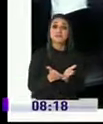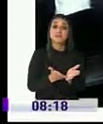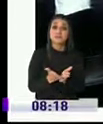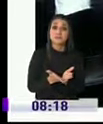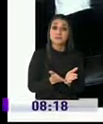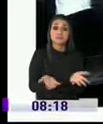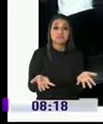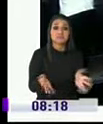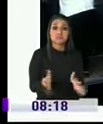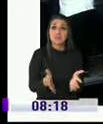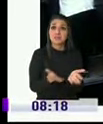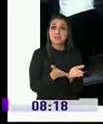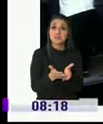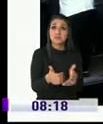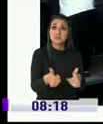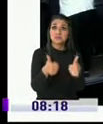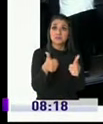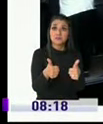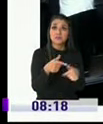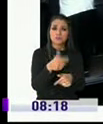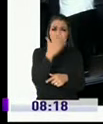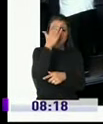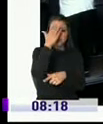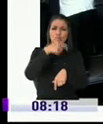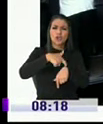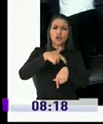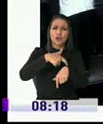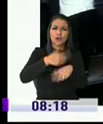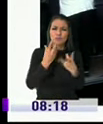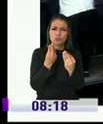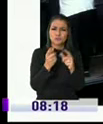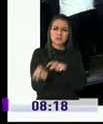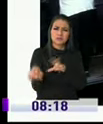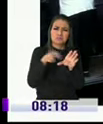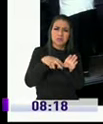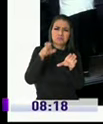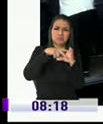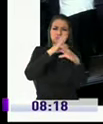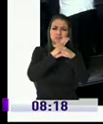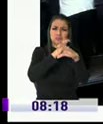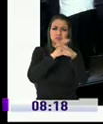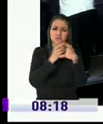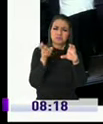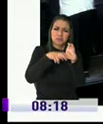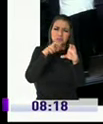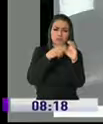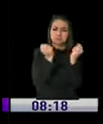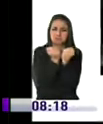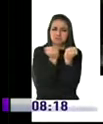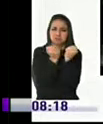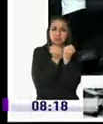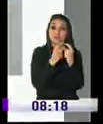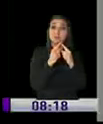¿no? Sabemos que hay horas pico y que hay problemas también con el tema del abastecimiento de suficientes unidades,